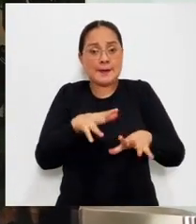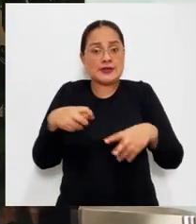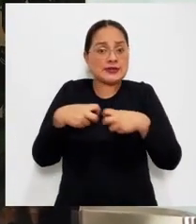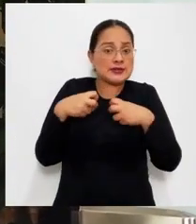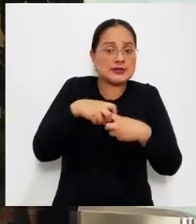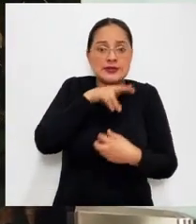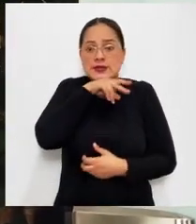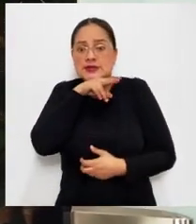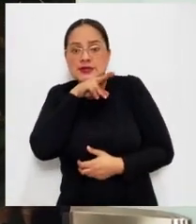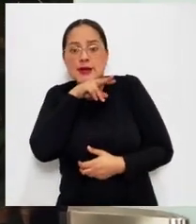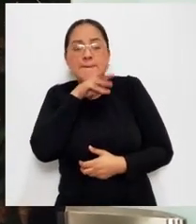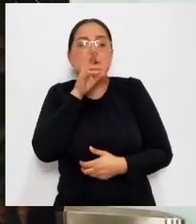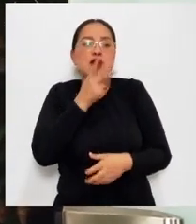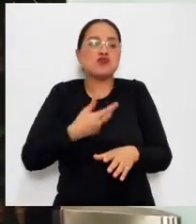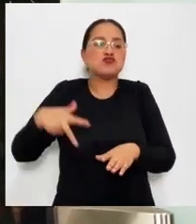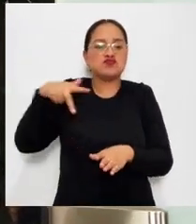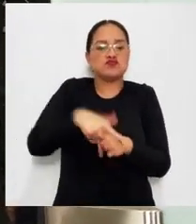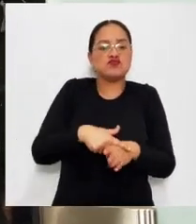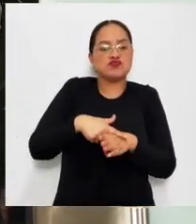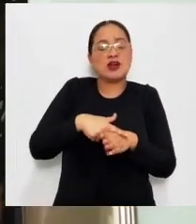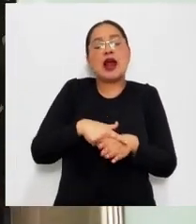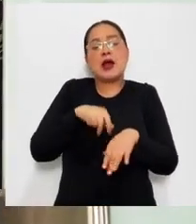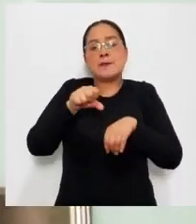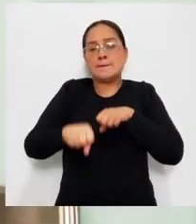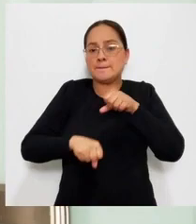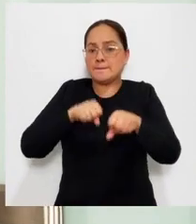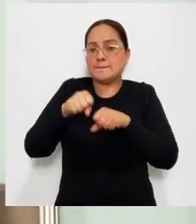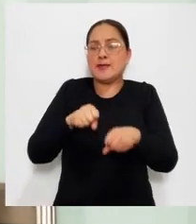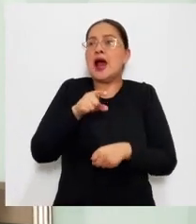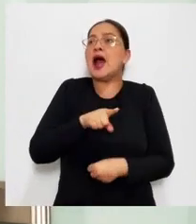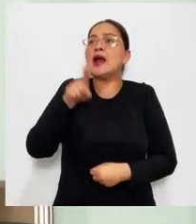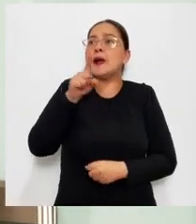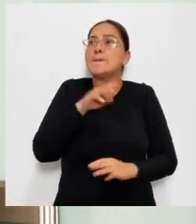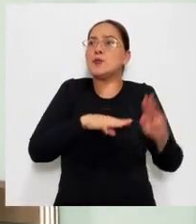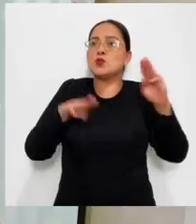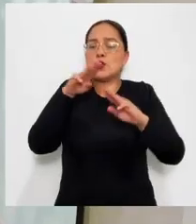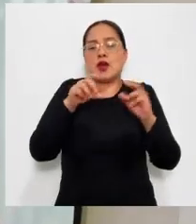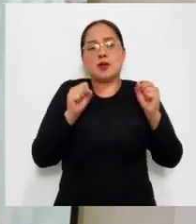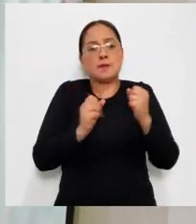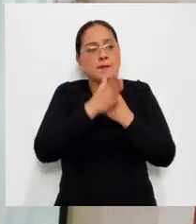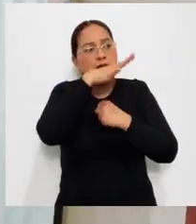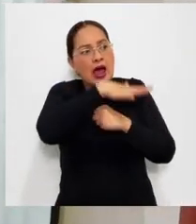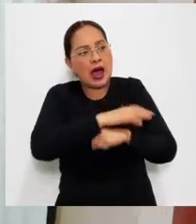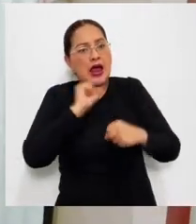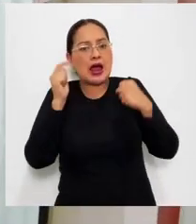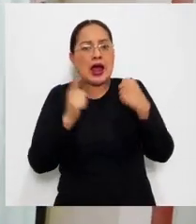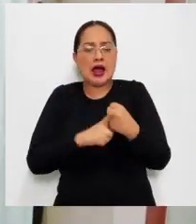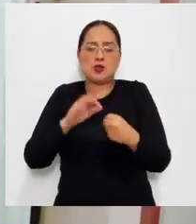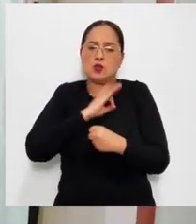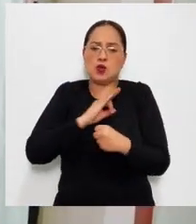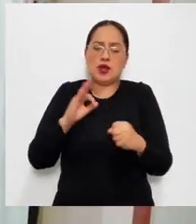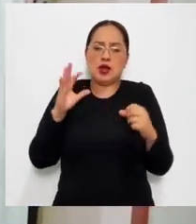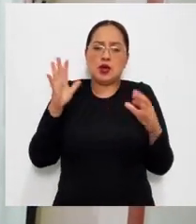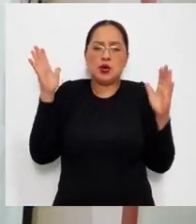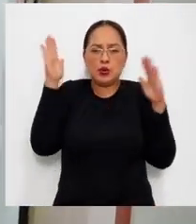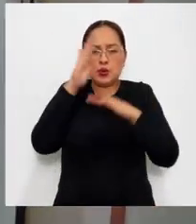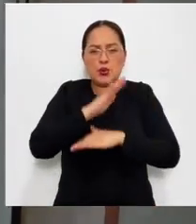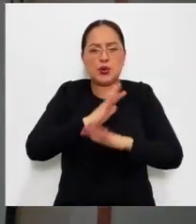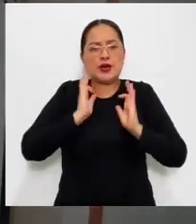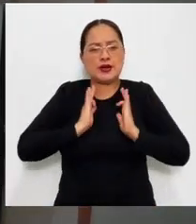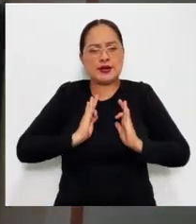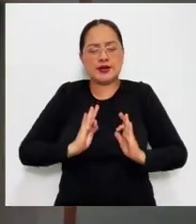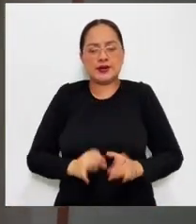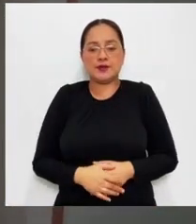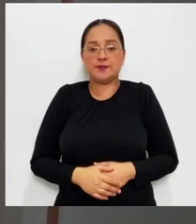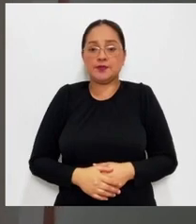en momentos de estrés dices, ah, vámonos y a la montaña o vámonos y a la bici, al mar, a despejarnos un rato del estrés.